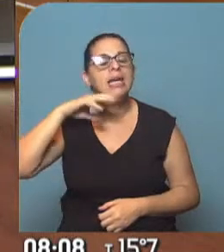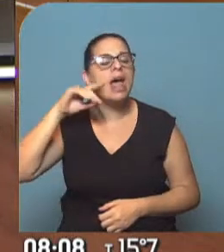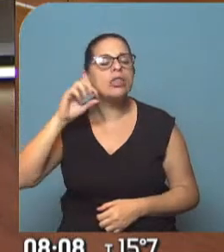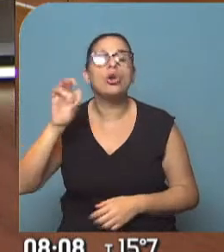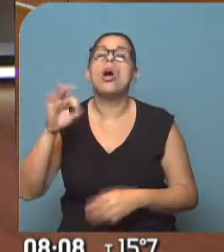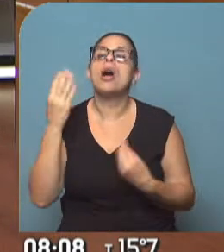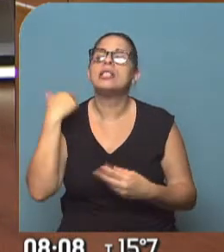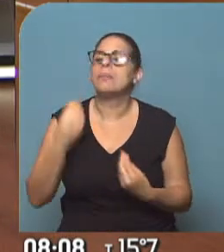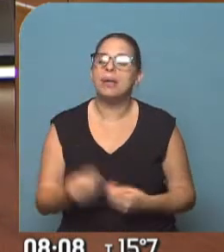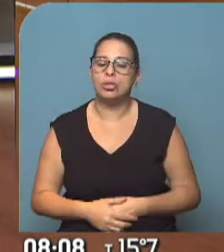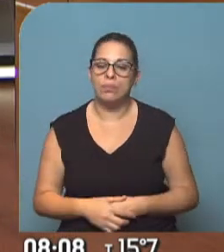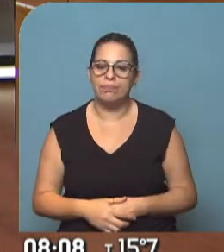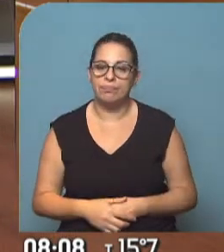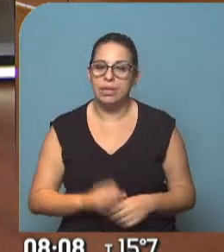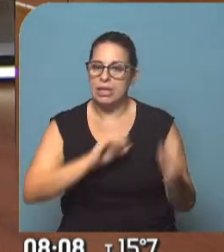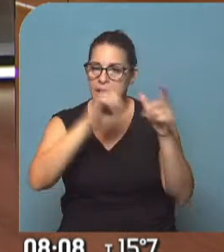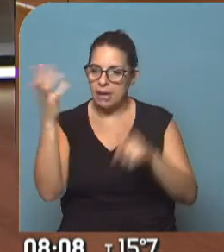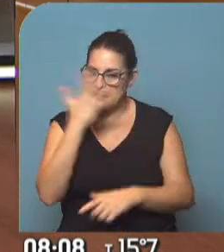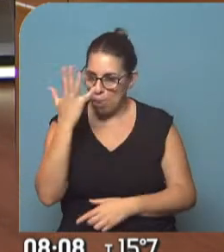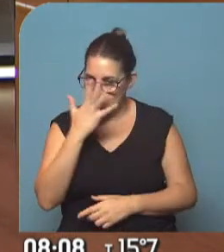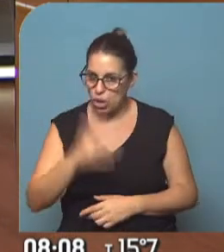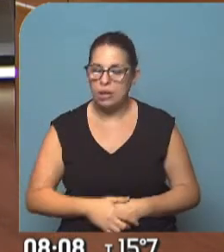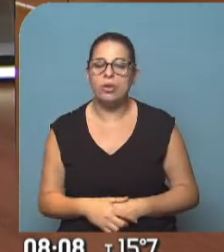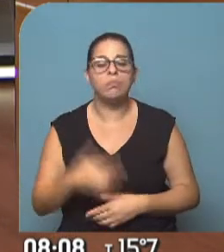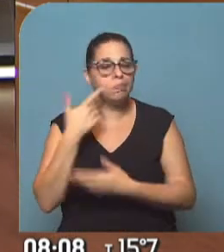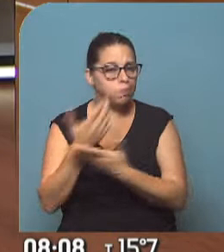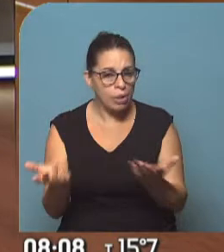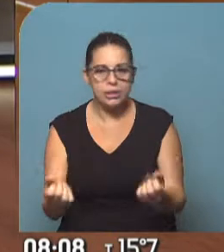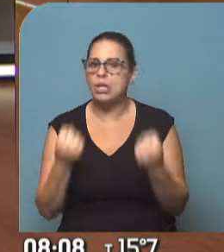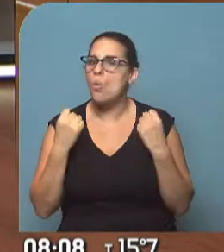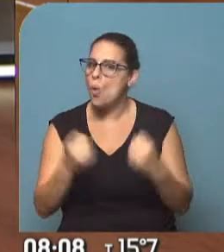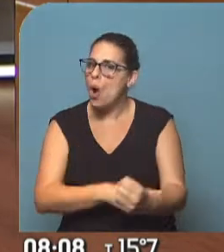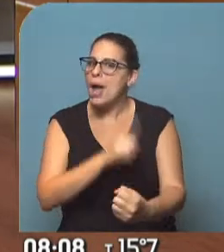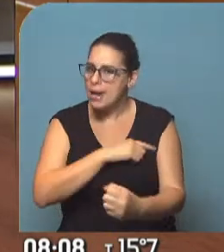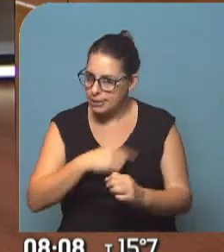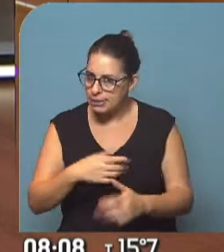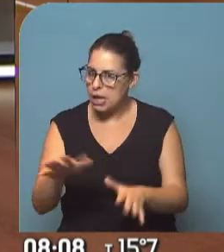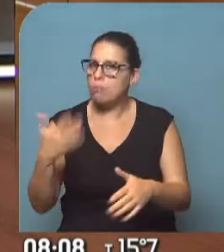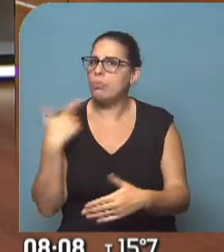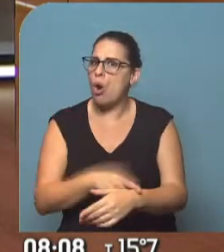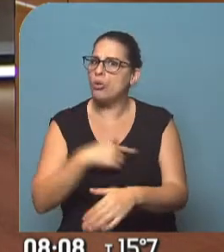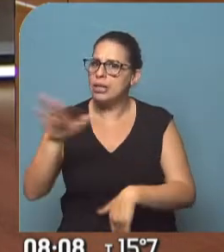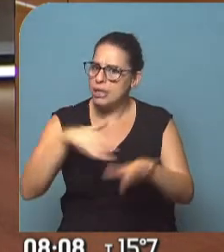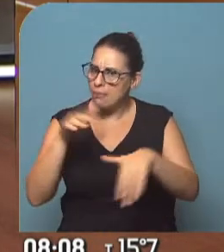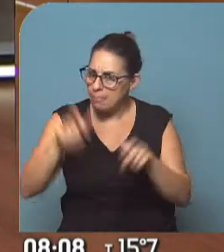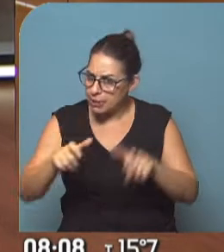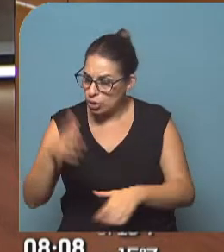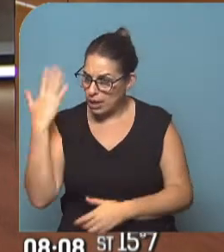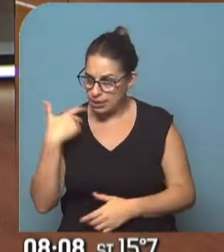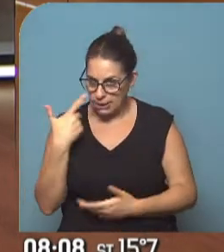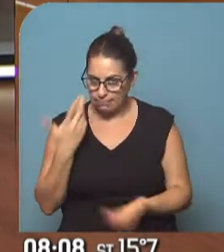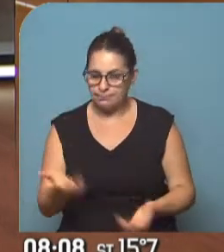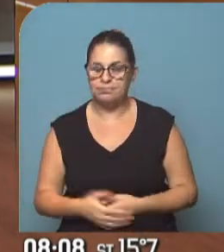Y una de las postales de la jornada, ¿no? La imagen de Moyano y esta demostración de fuerza, al menos de convocatoria, que tuvo durante el día de